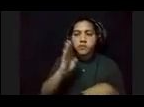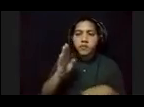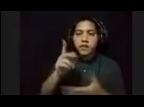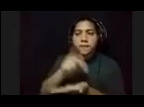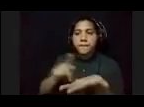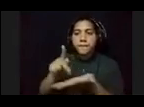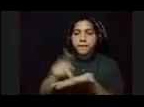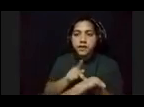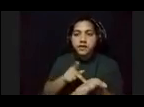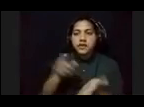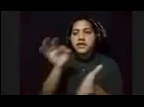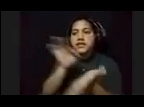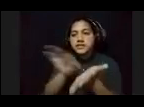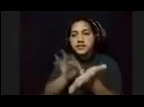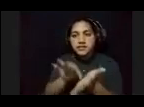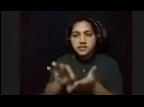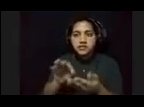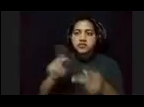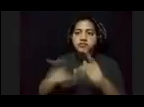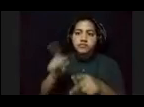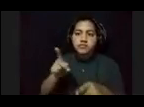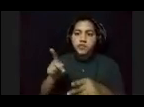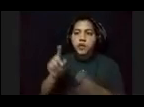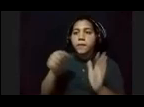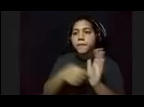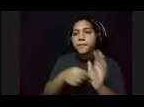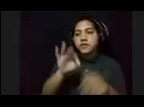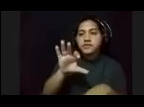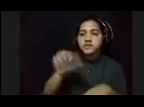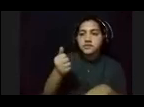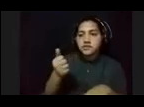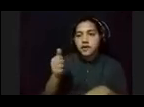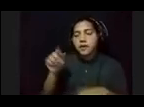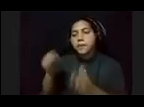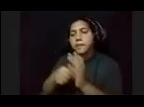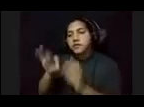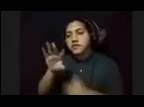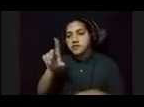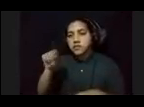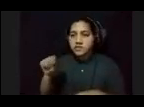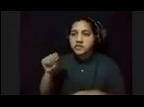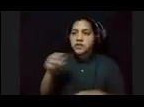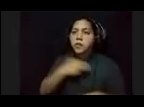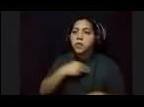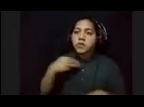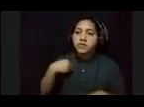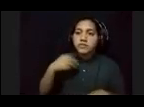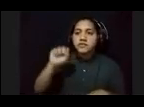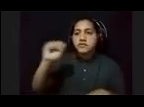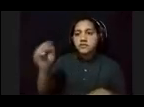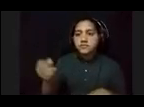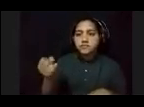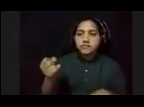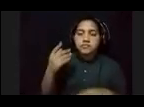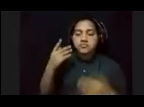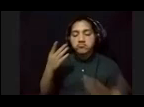censos poblacionales de 1910 y 1920 del municipio de San Juan. Para propósito de esta